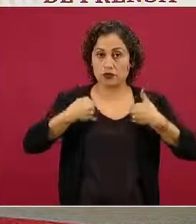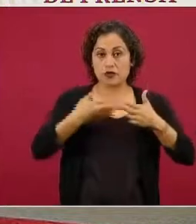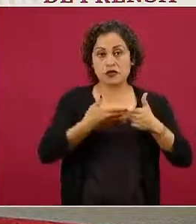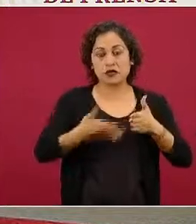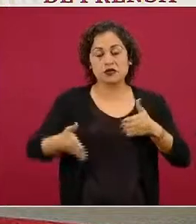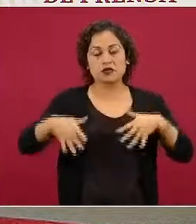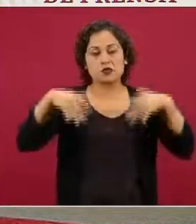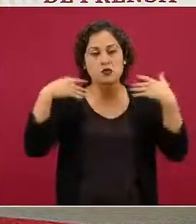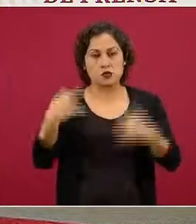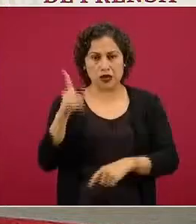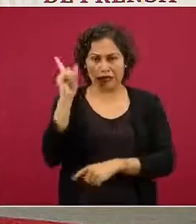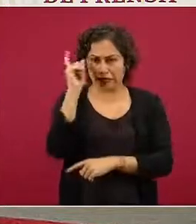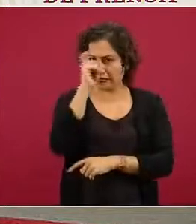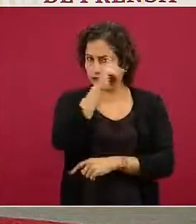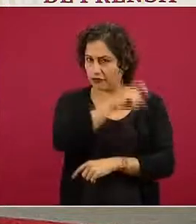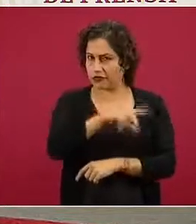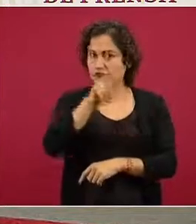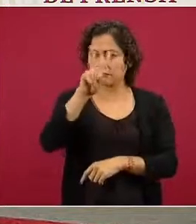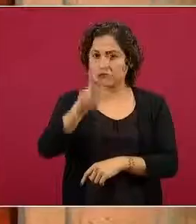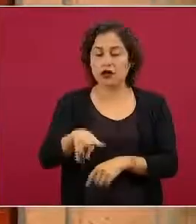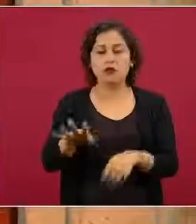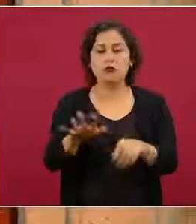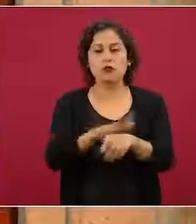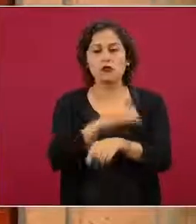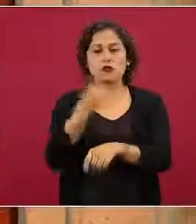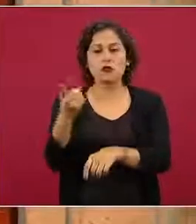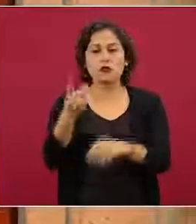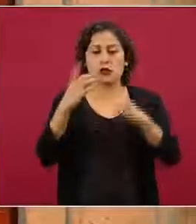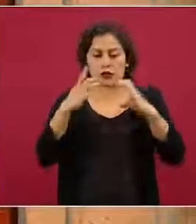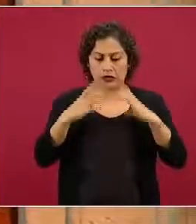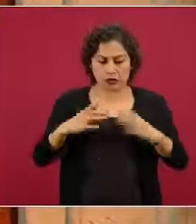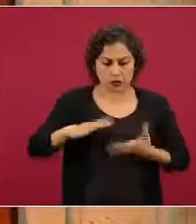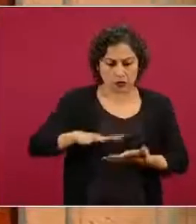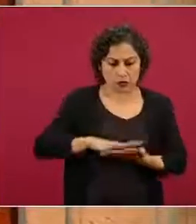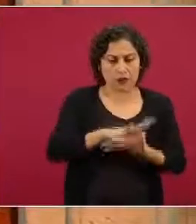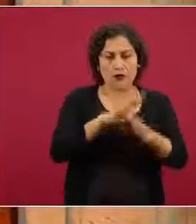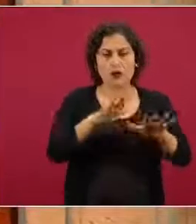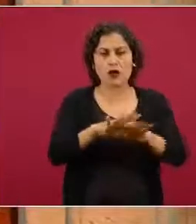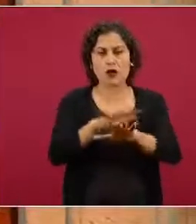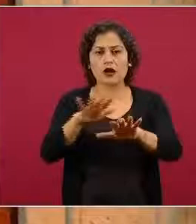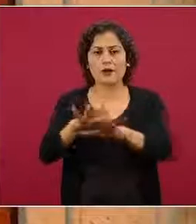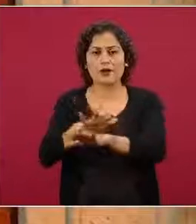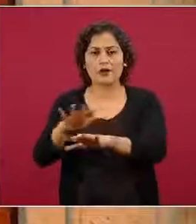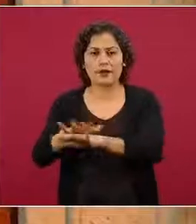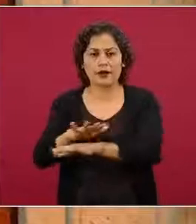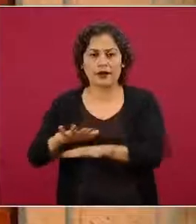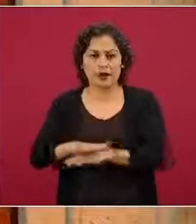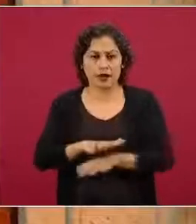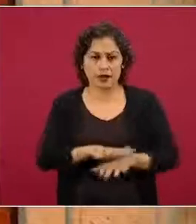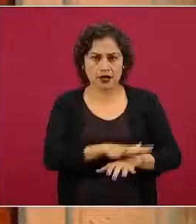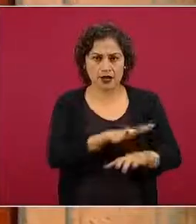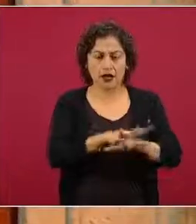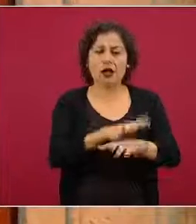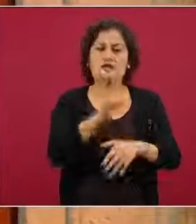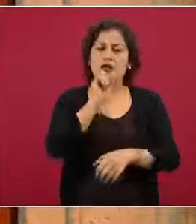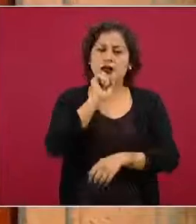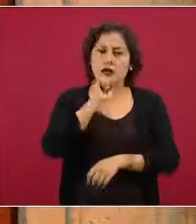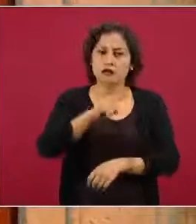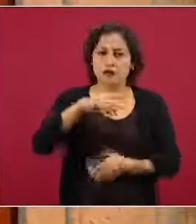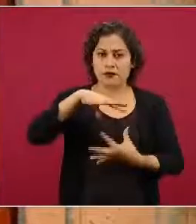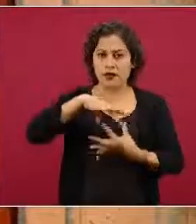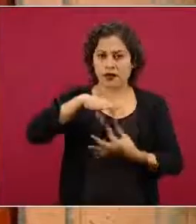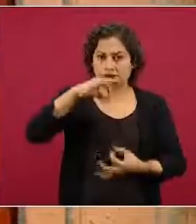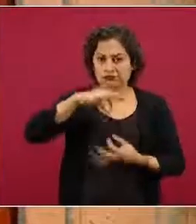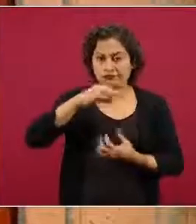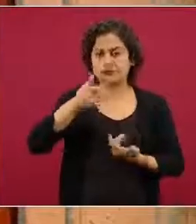es una época en la que muchos cambios se dan, cambios hormonales, cambios en